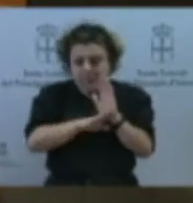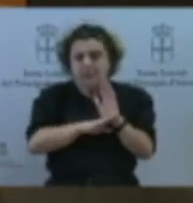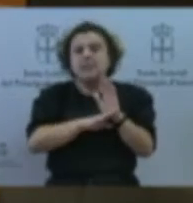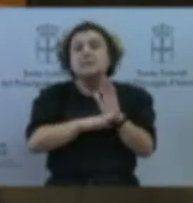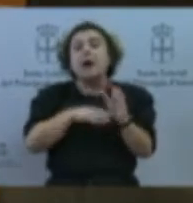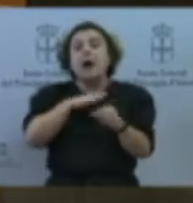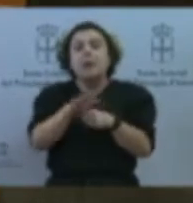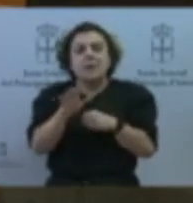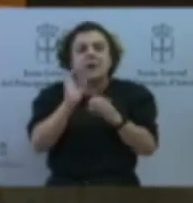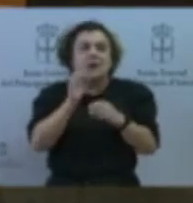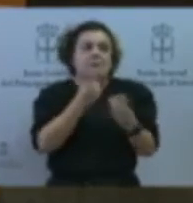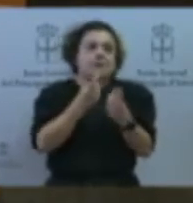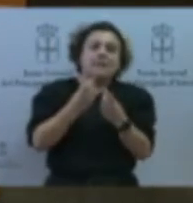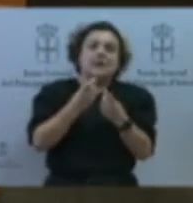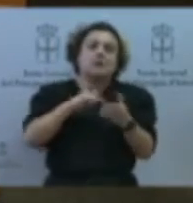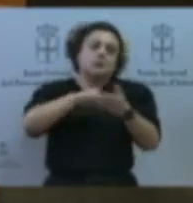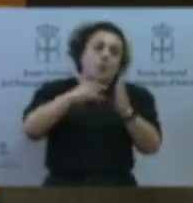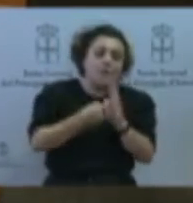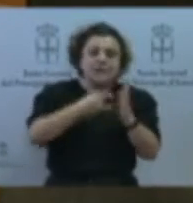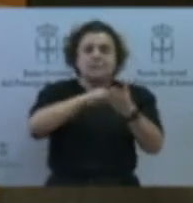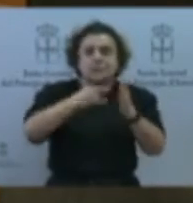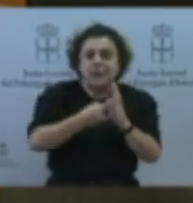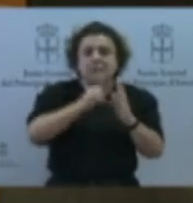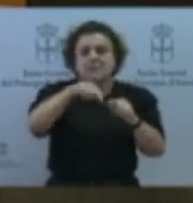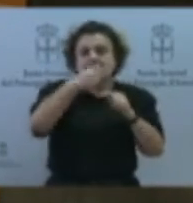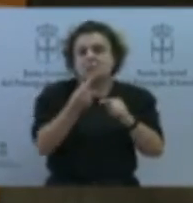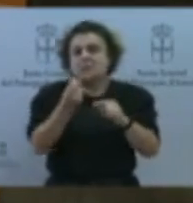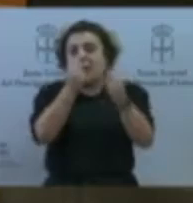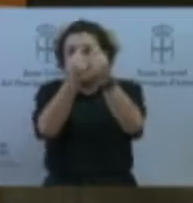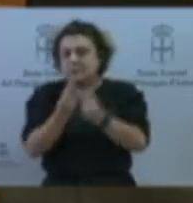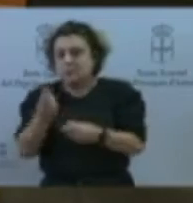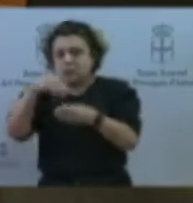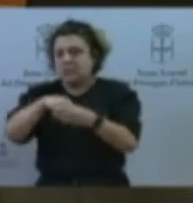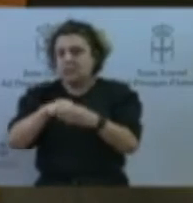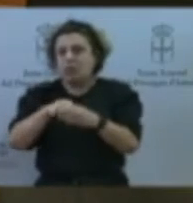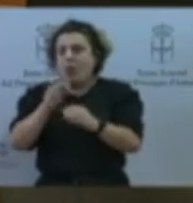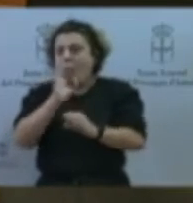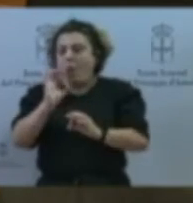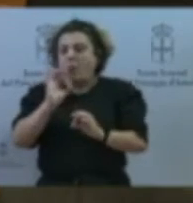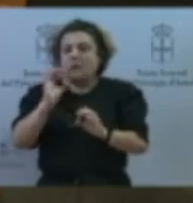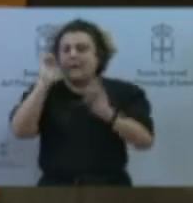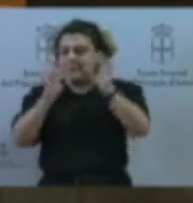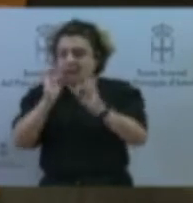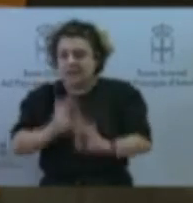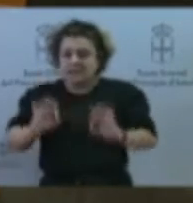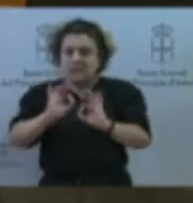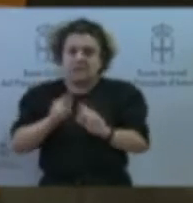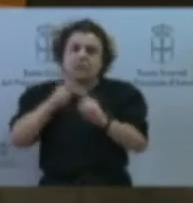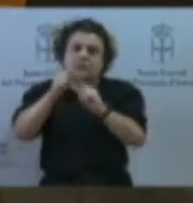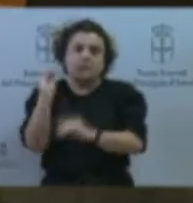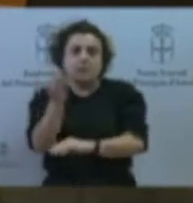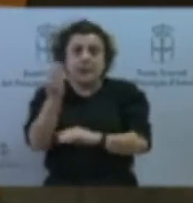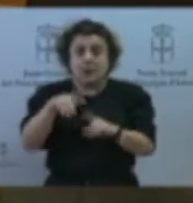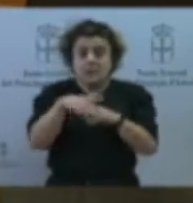luego no se plasman en presupuestos, en acciones, en iniciativas, digamos, de mejora de la situación y, por lo tanto, en ese sentido vamos a